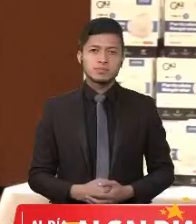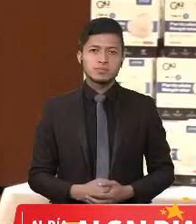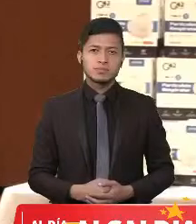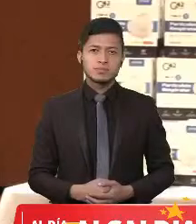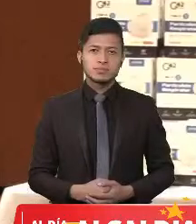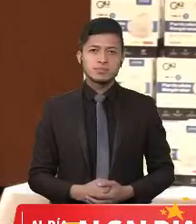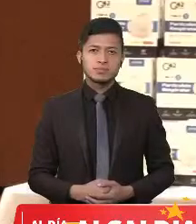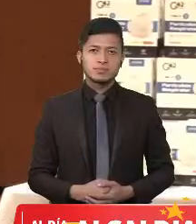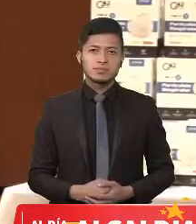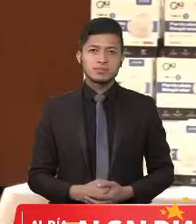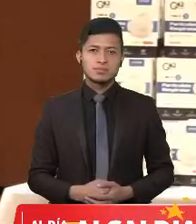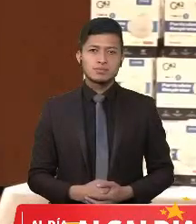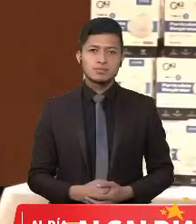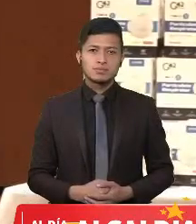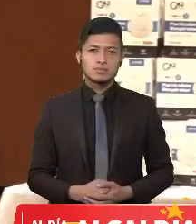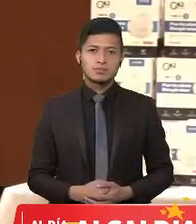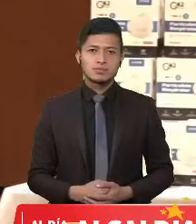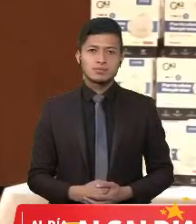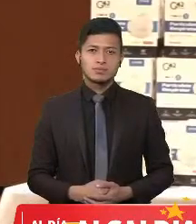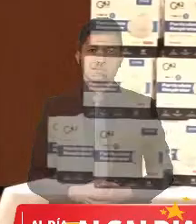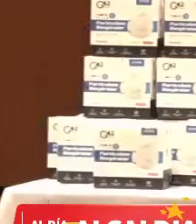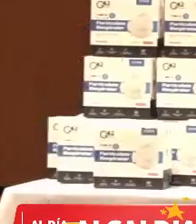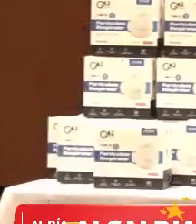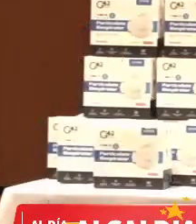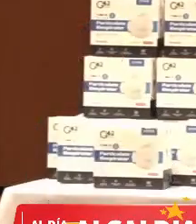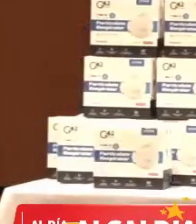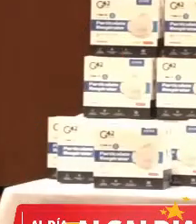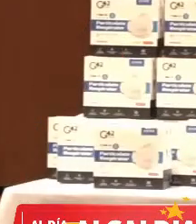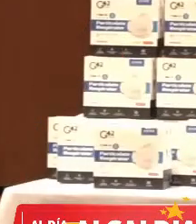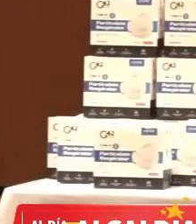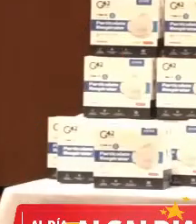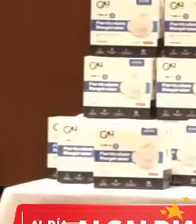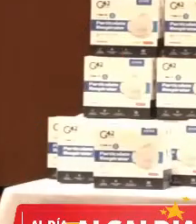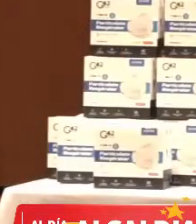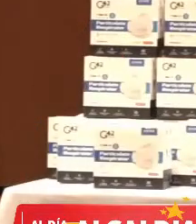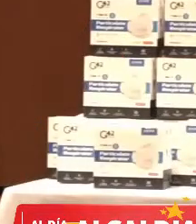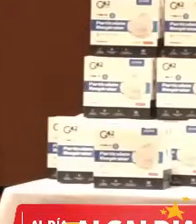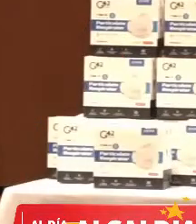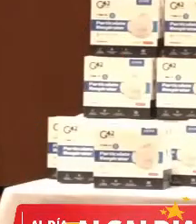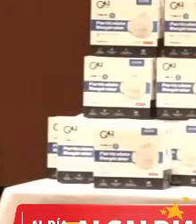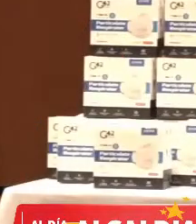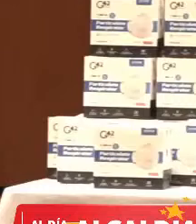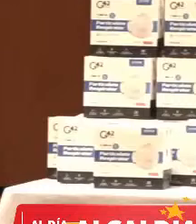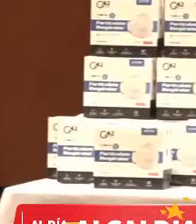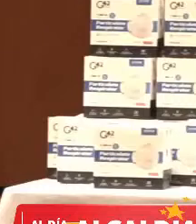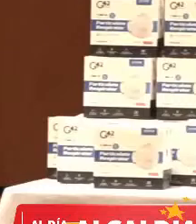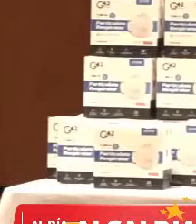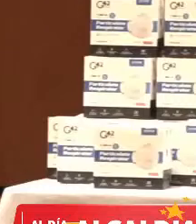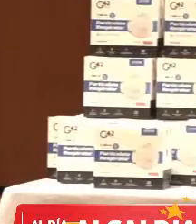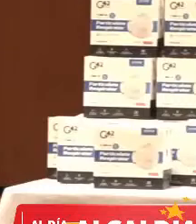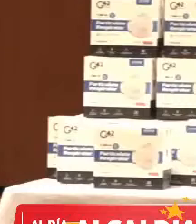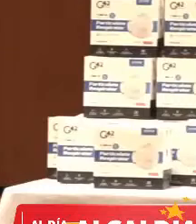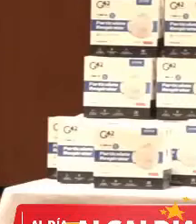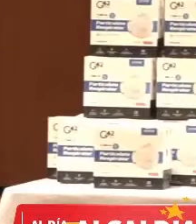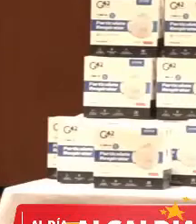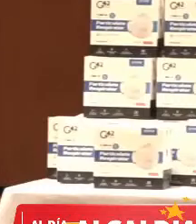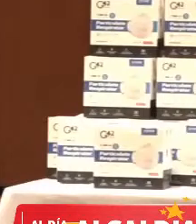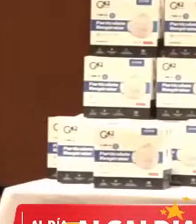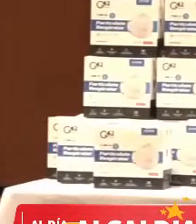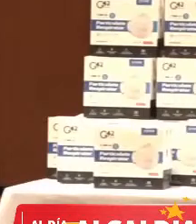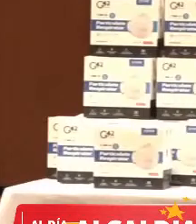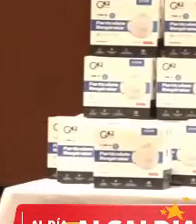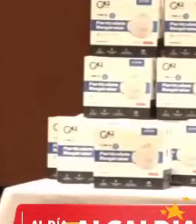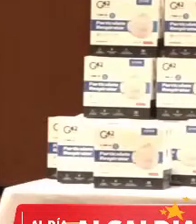Todavía tenemos un año muy difícil. Este es un año en el que estamos padeciendo las consecuencias de salud, de